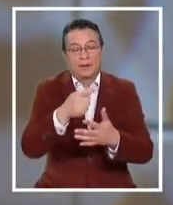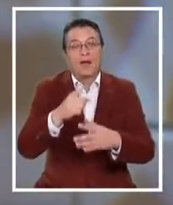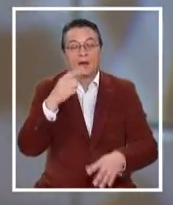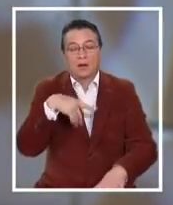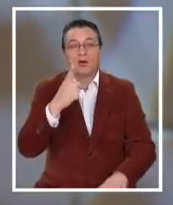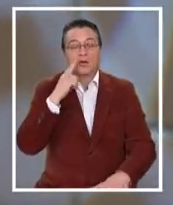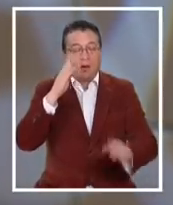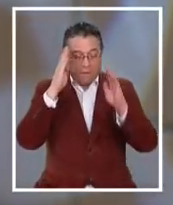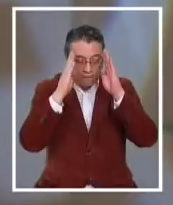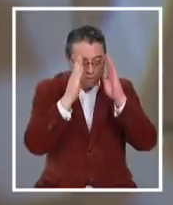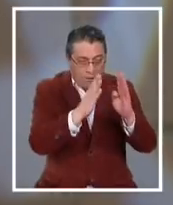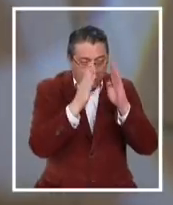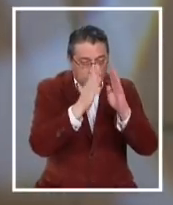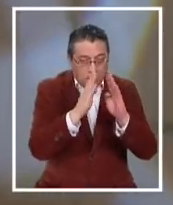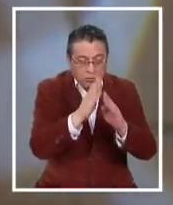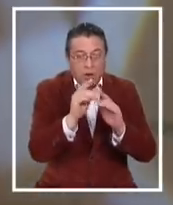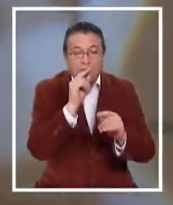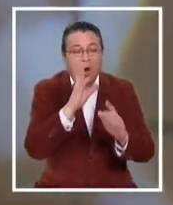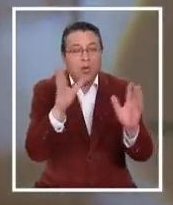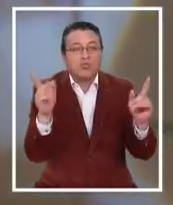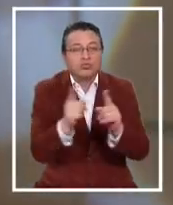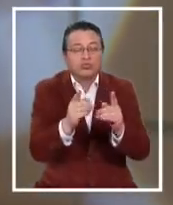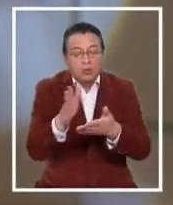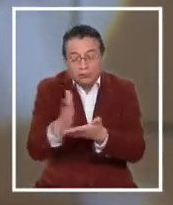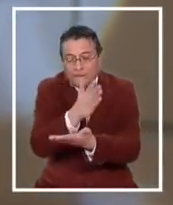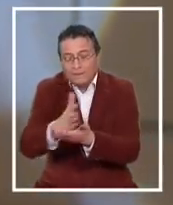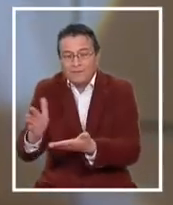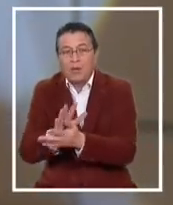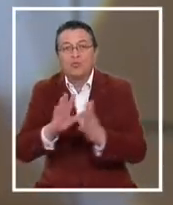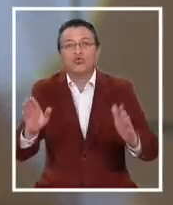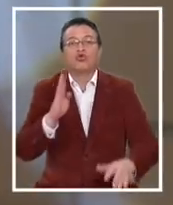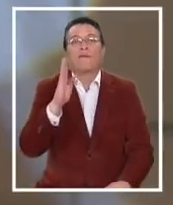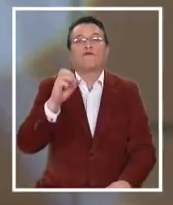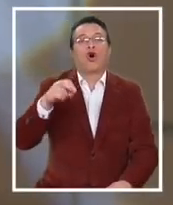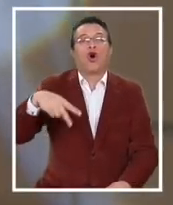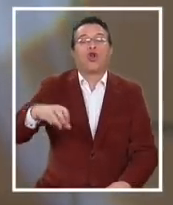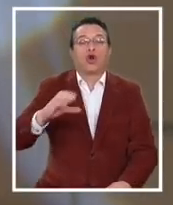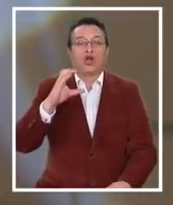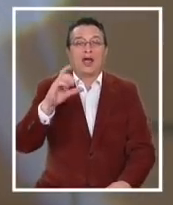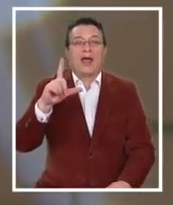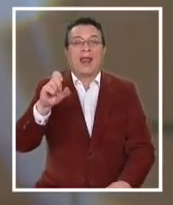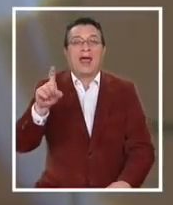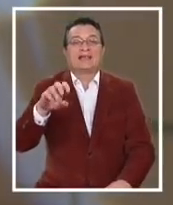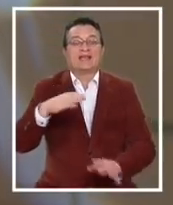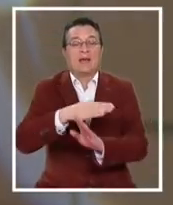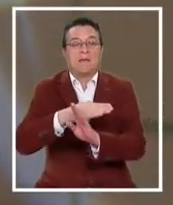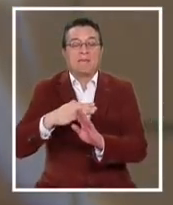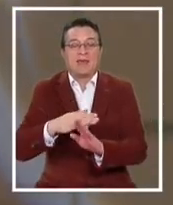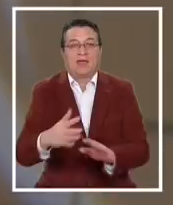de la ultrafocalización de la letra chica. ¿Y en qué sentido la letra chica respecto del bono, clase media en particular?